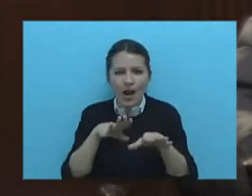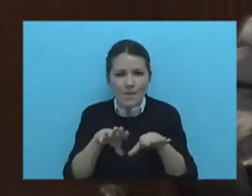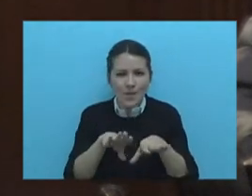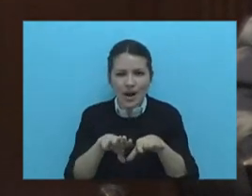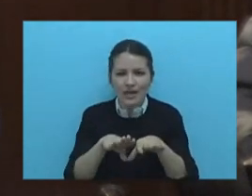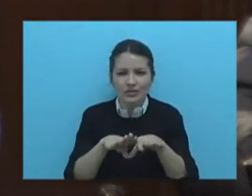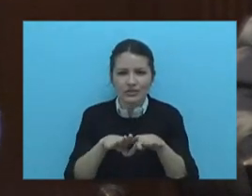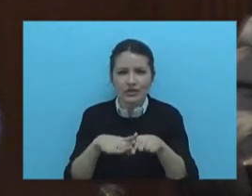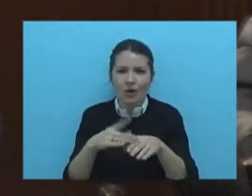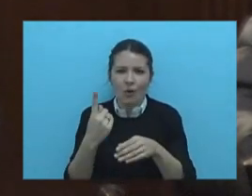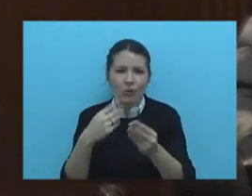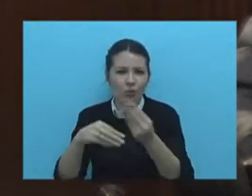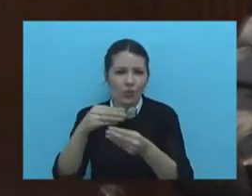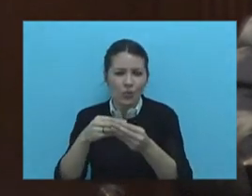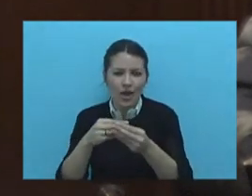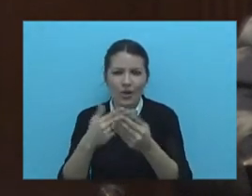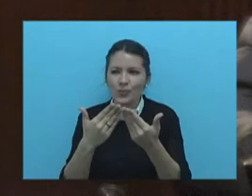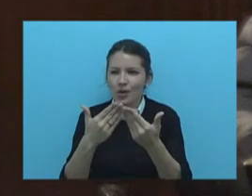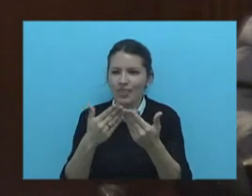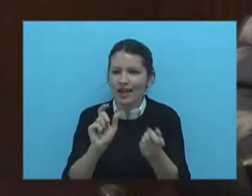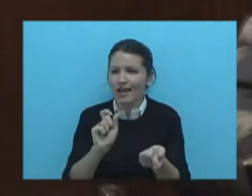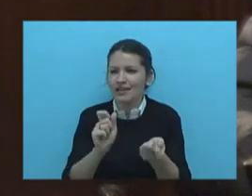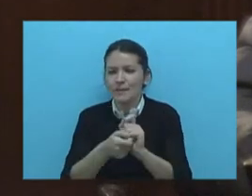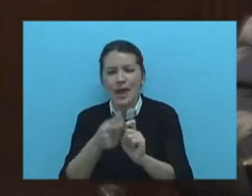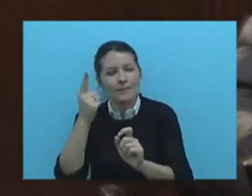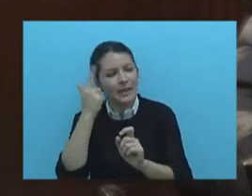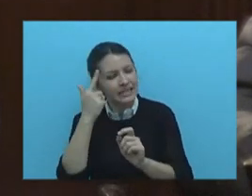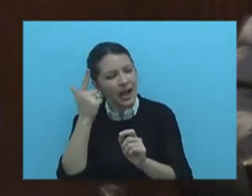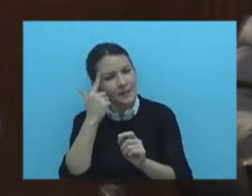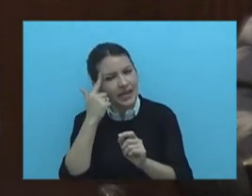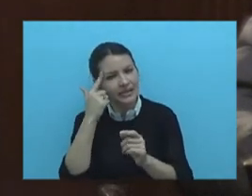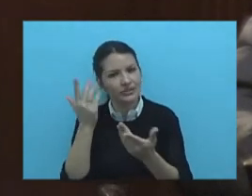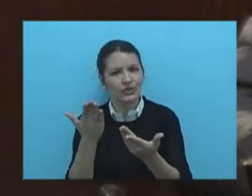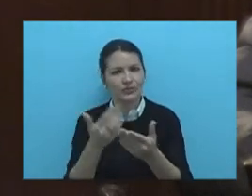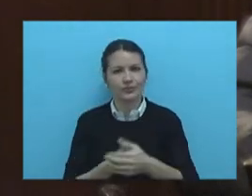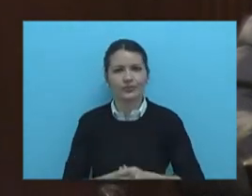con un juego pueden cambiar las expectativas de cada uno que tengamos.